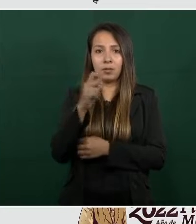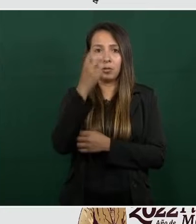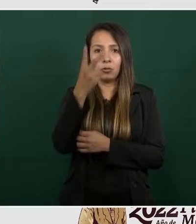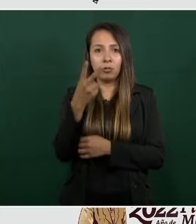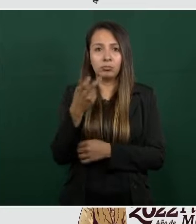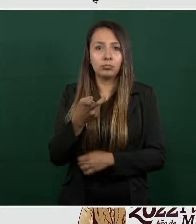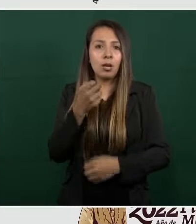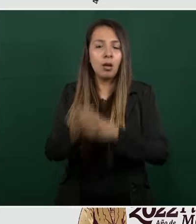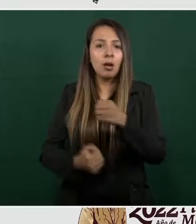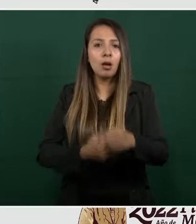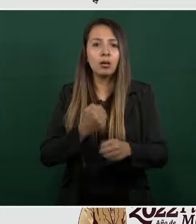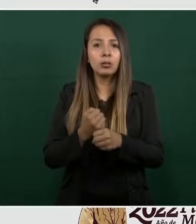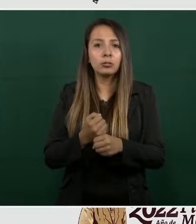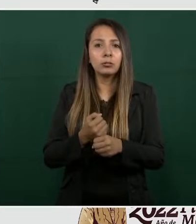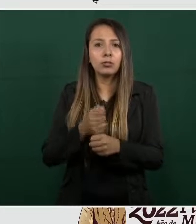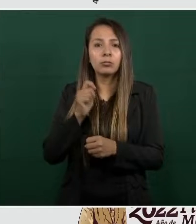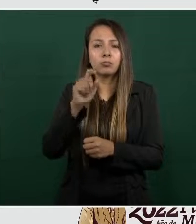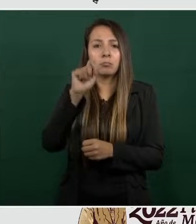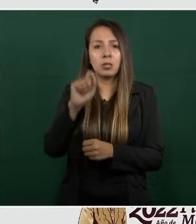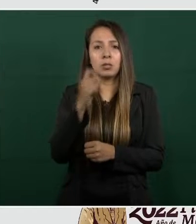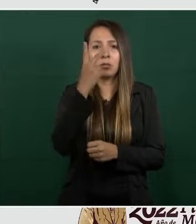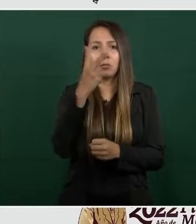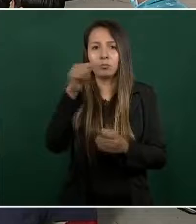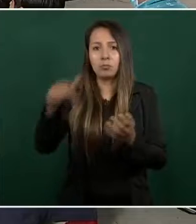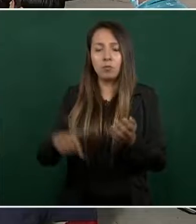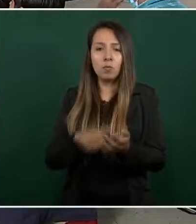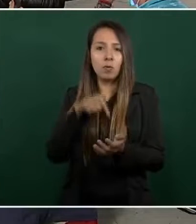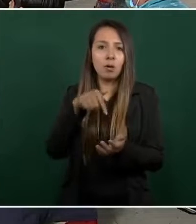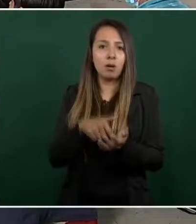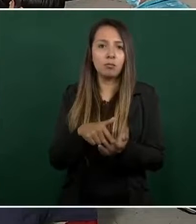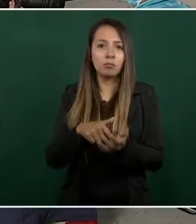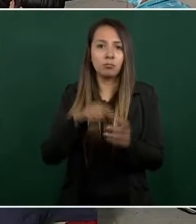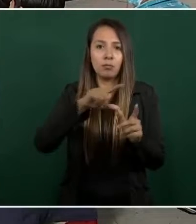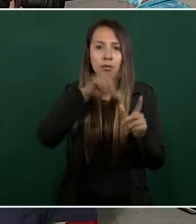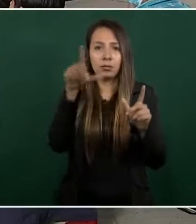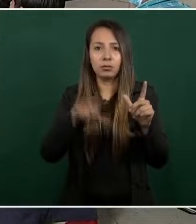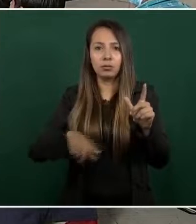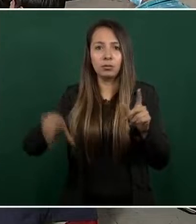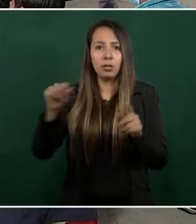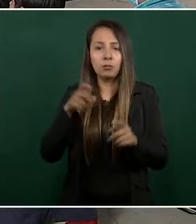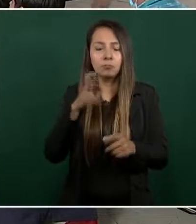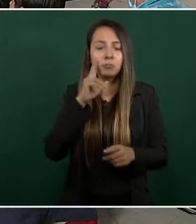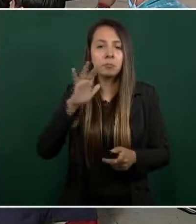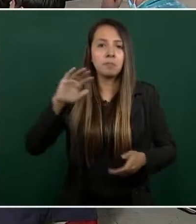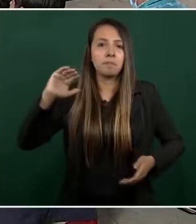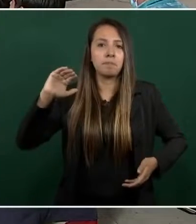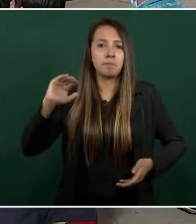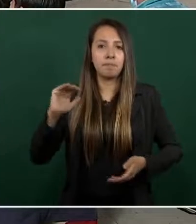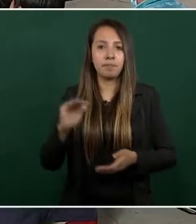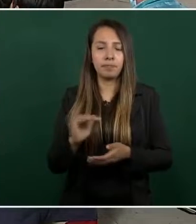ocupa el 22 lugar, y su tendencia, como mencioné, es hacia la alza.